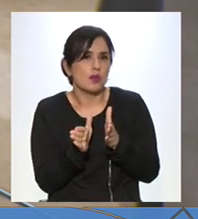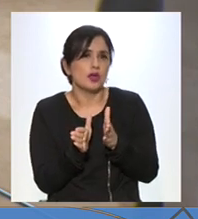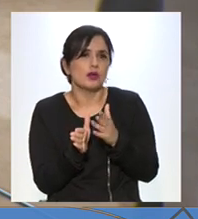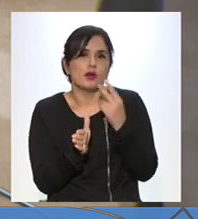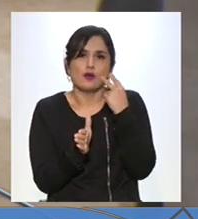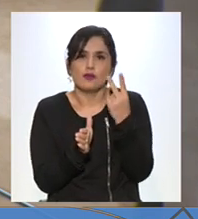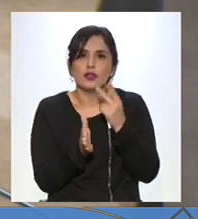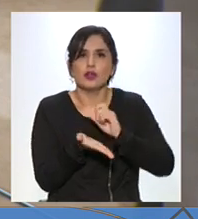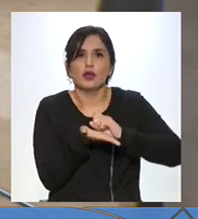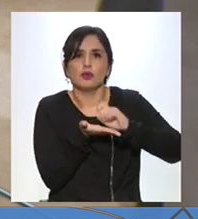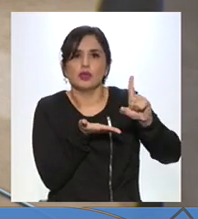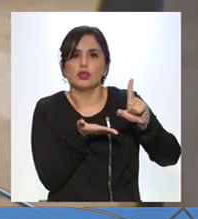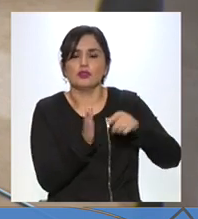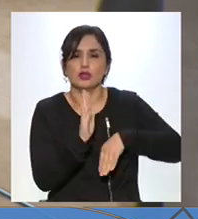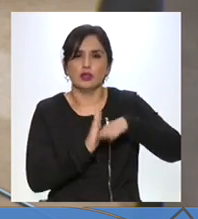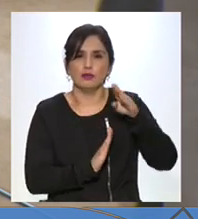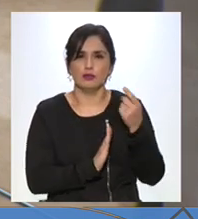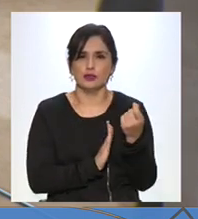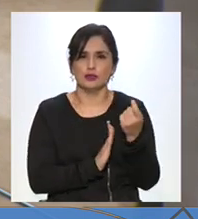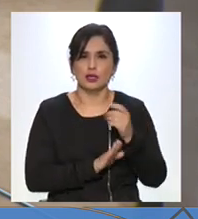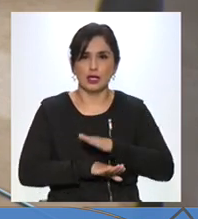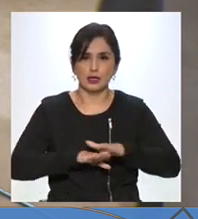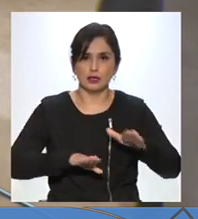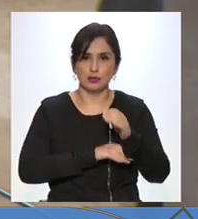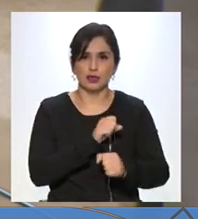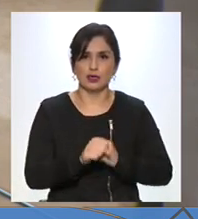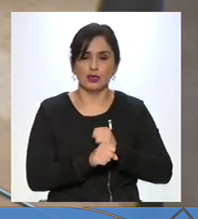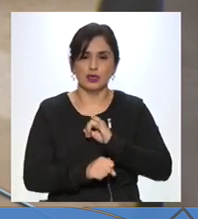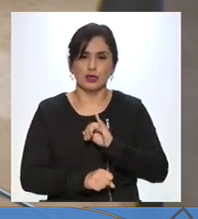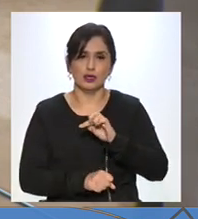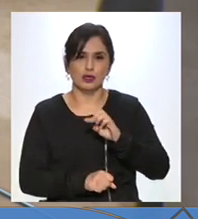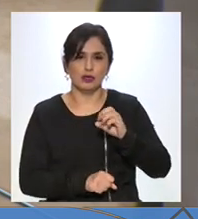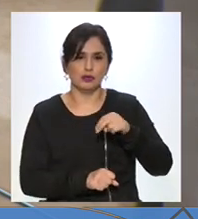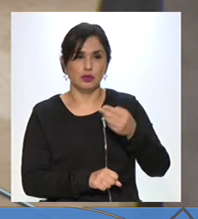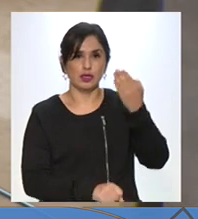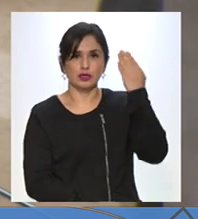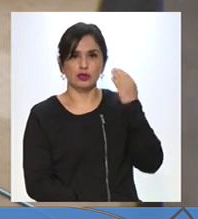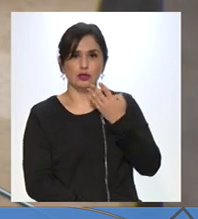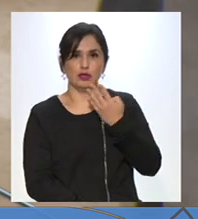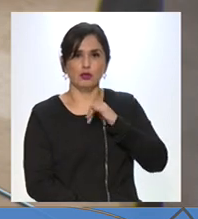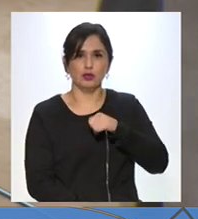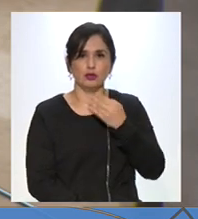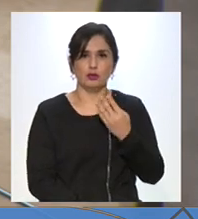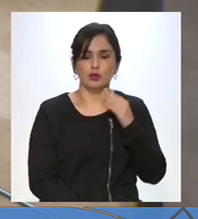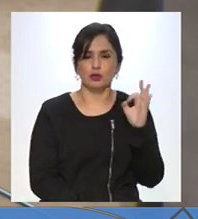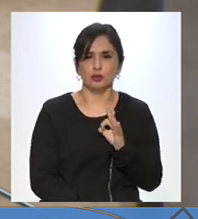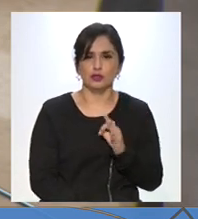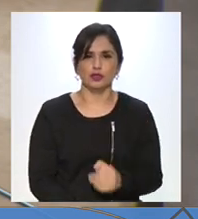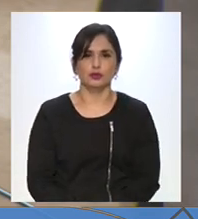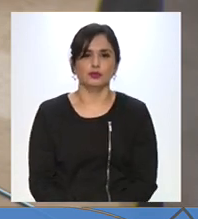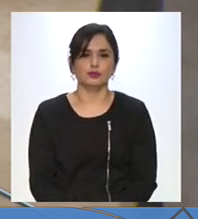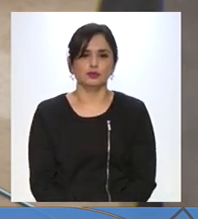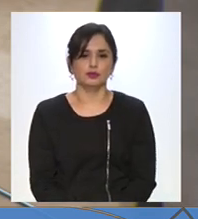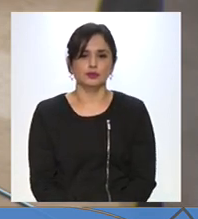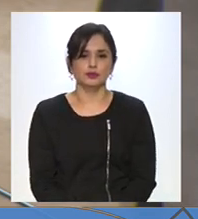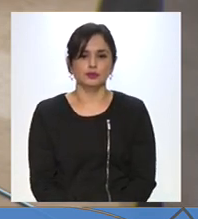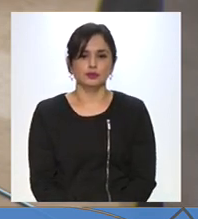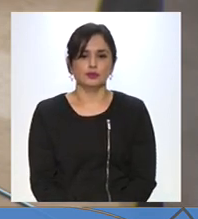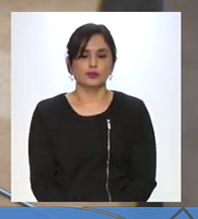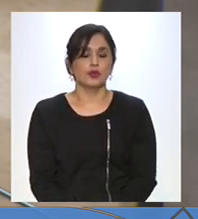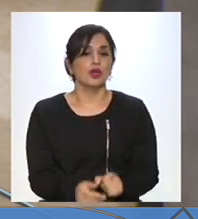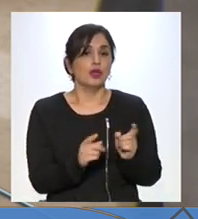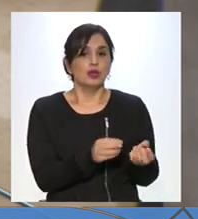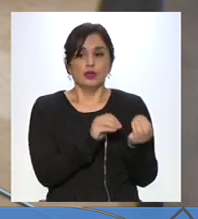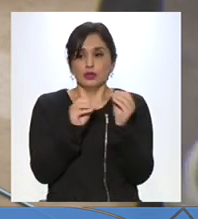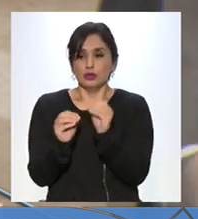nuestra proyección de inflación a fines de año en el IPOM anterior, que era de 4,4%. A eso le